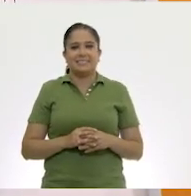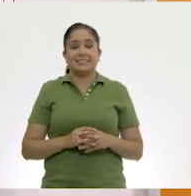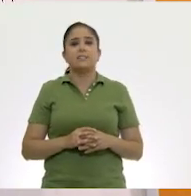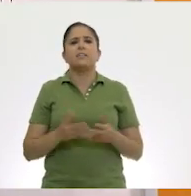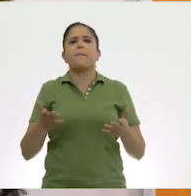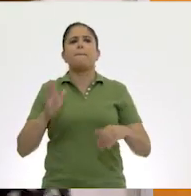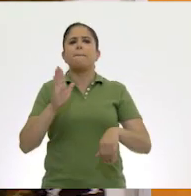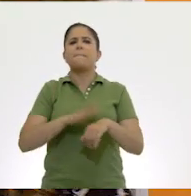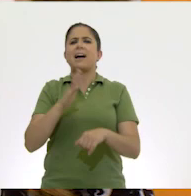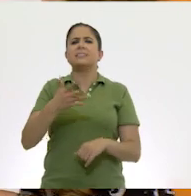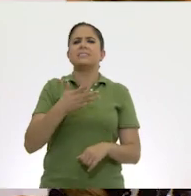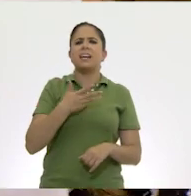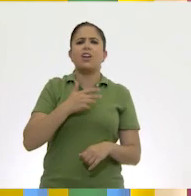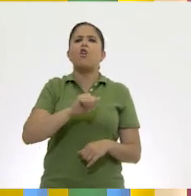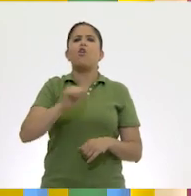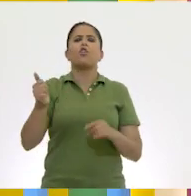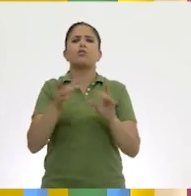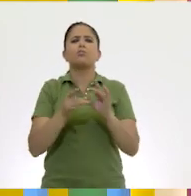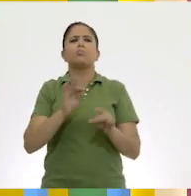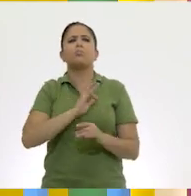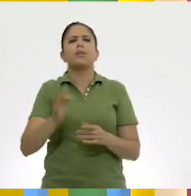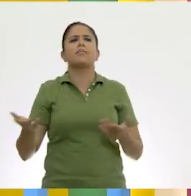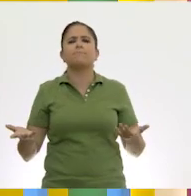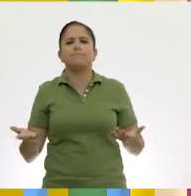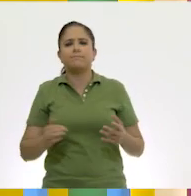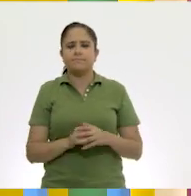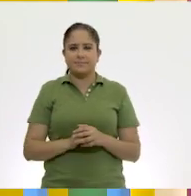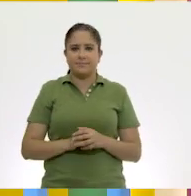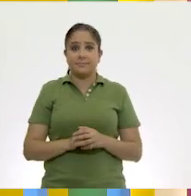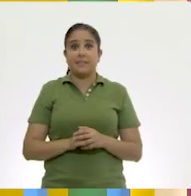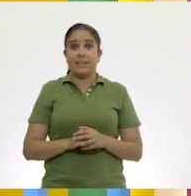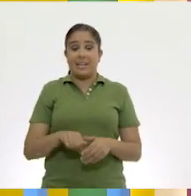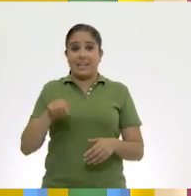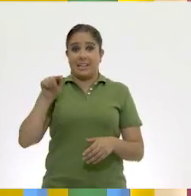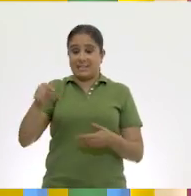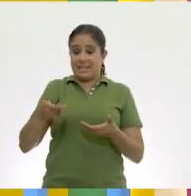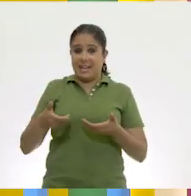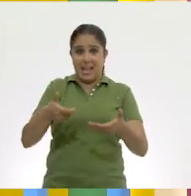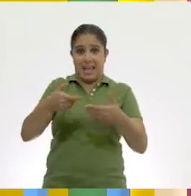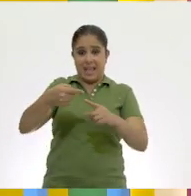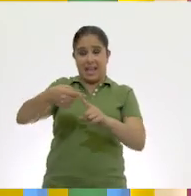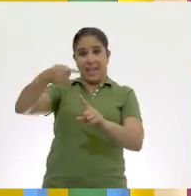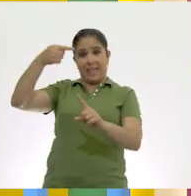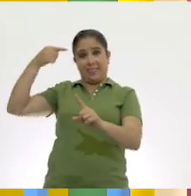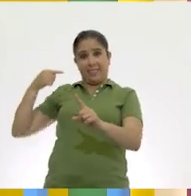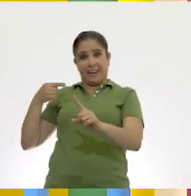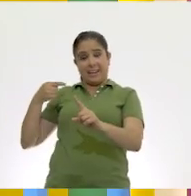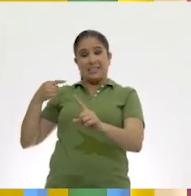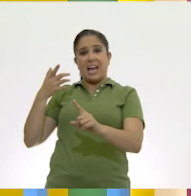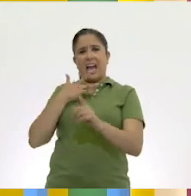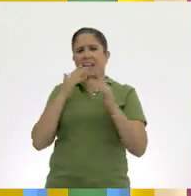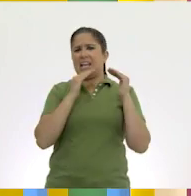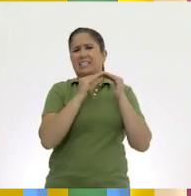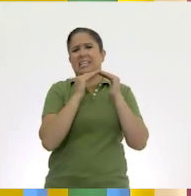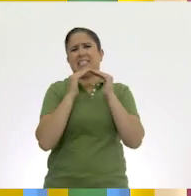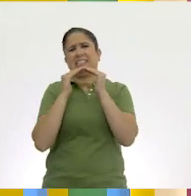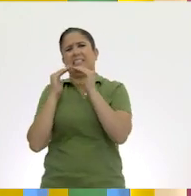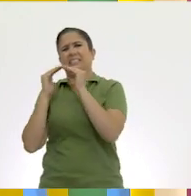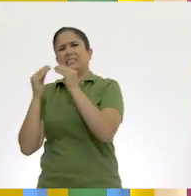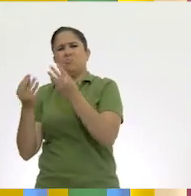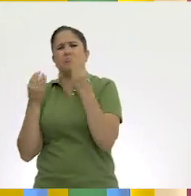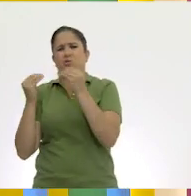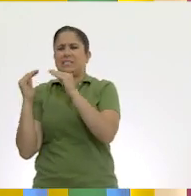y qué más hay y otras referencias podemos encontrar pues en esa calle de atrás creo que nada más hay muchas casas muchas casas